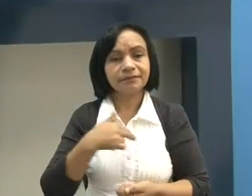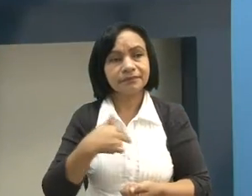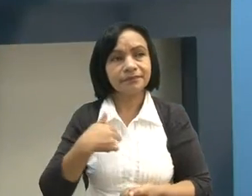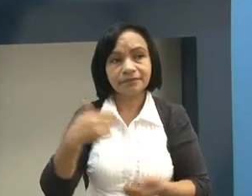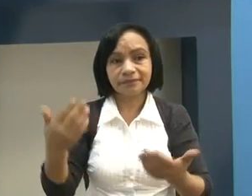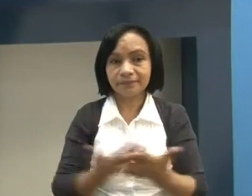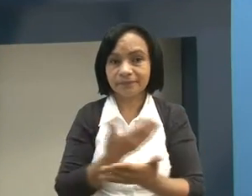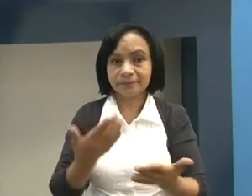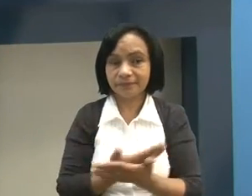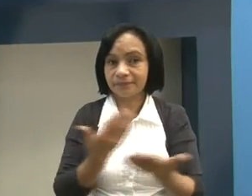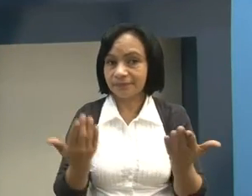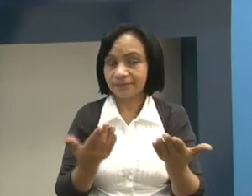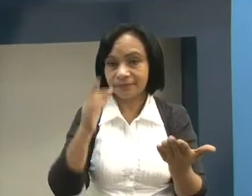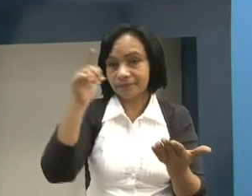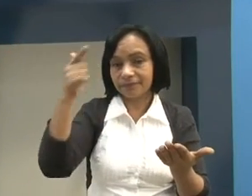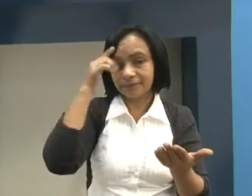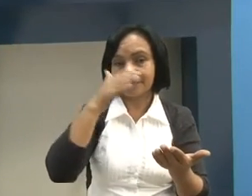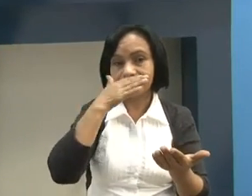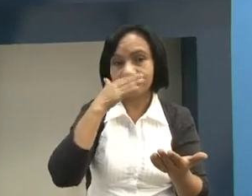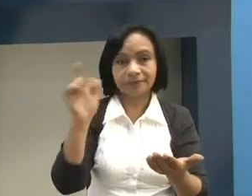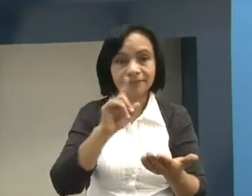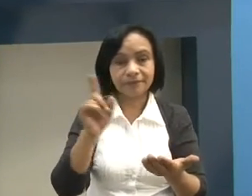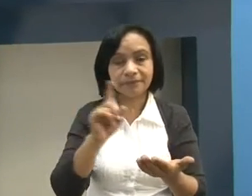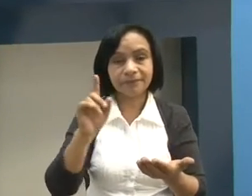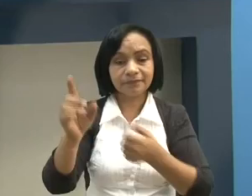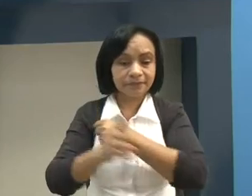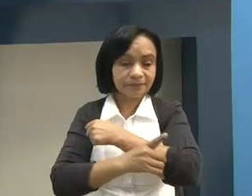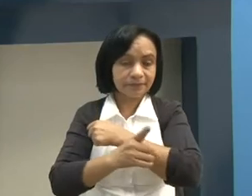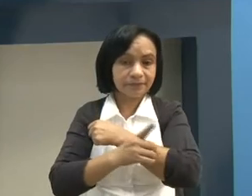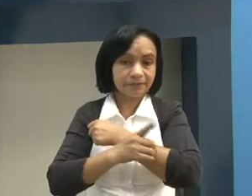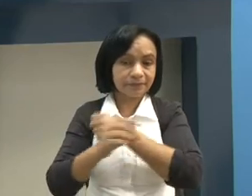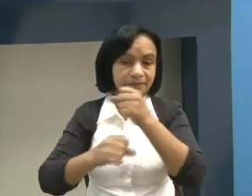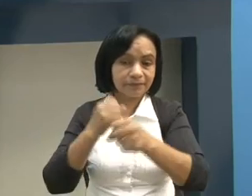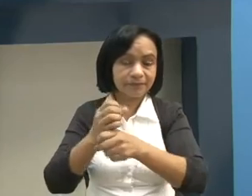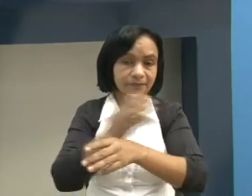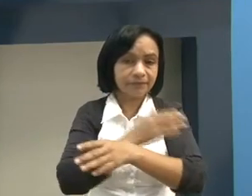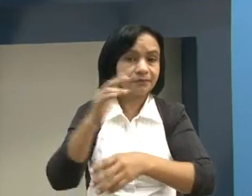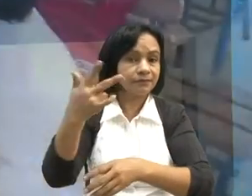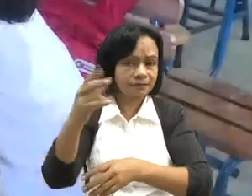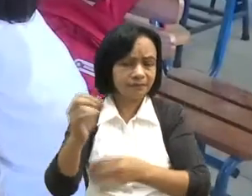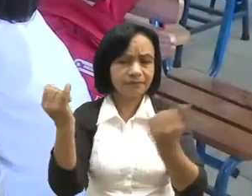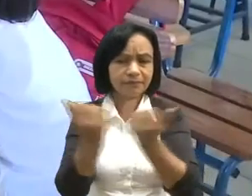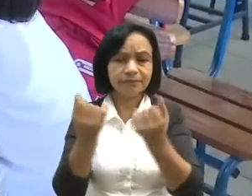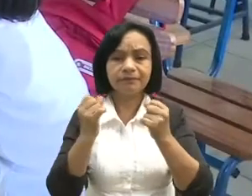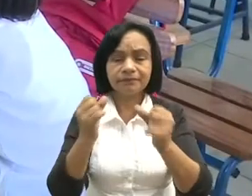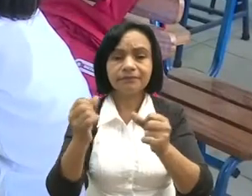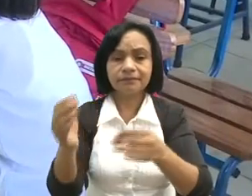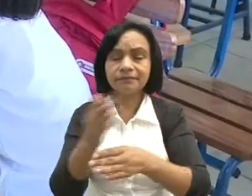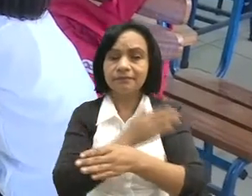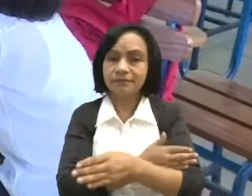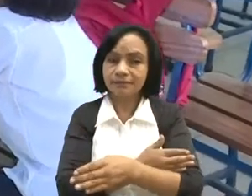no es nuevo para el gobierno sandinista, porque nuestro comandante Daniel en los años 80 también se hizo. Pero en aquella ocasión,